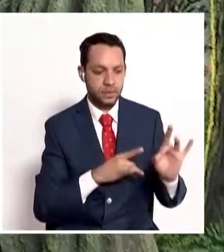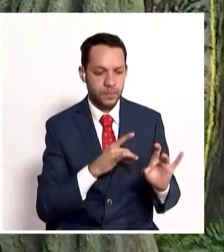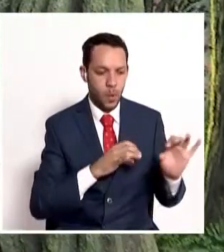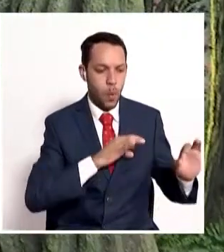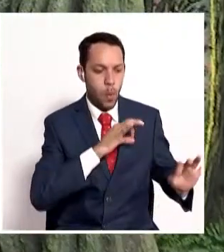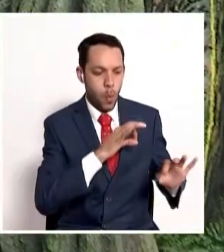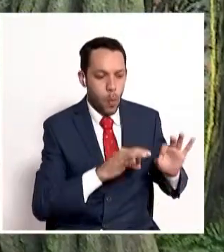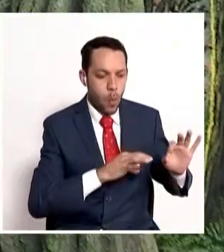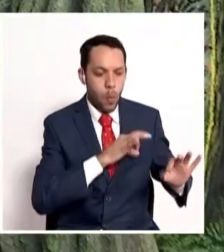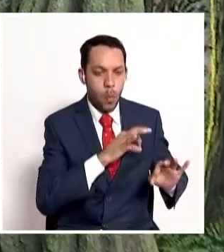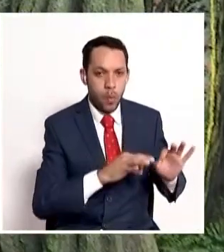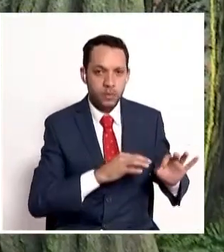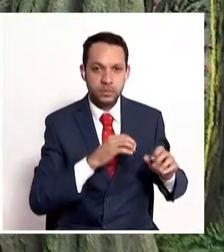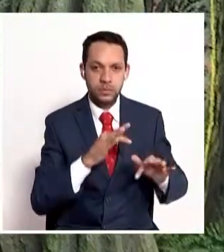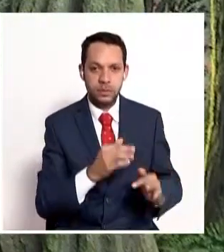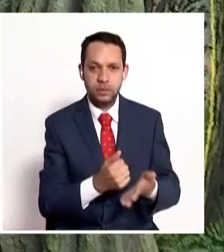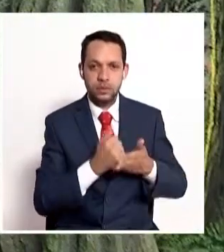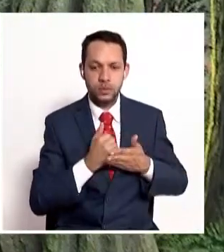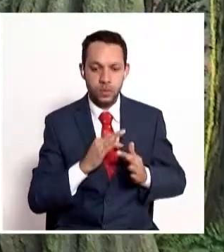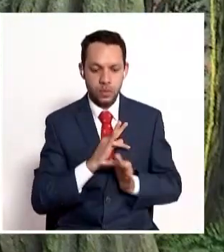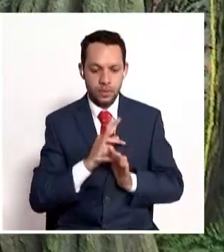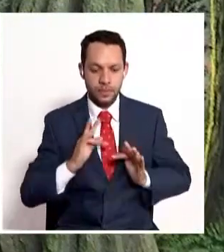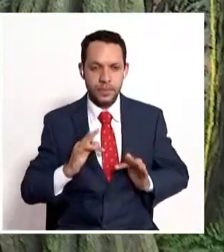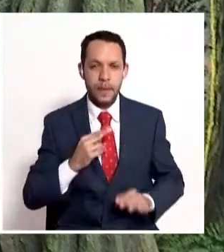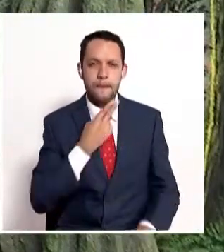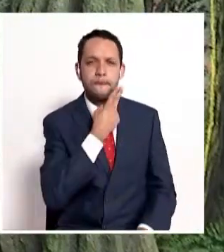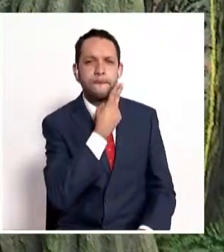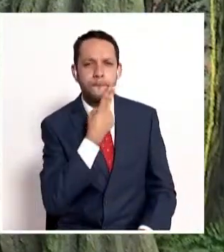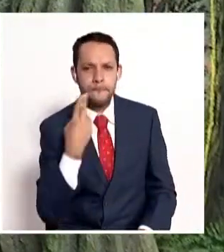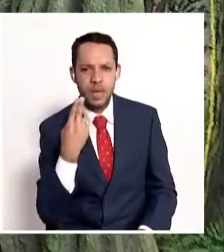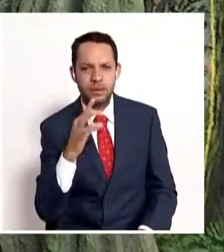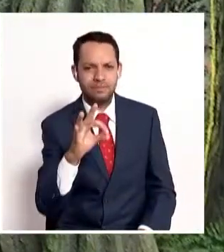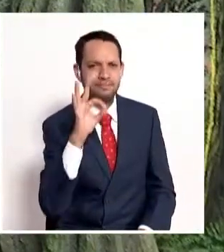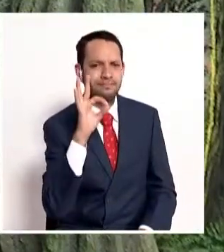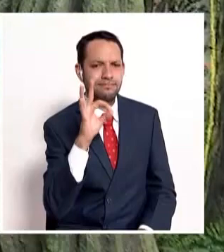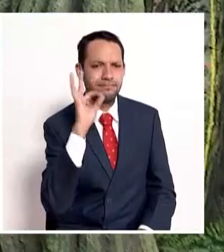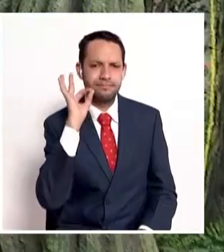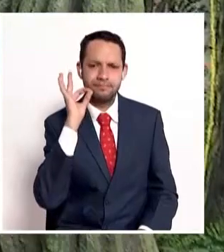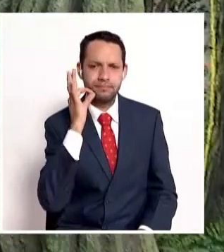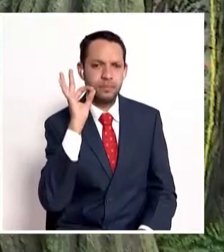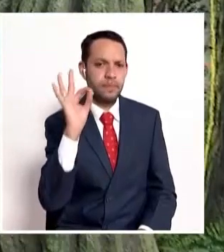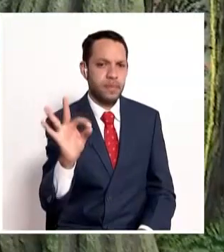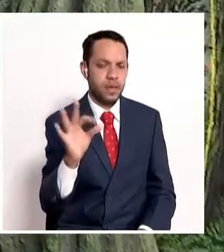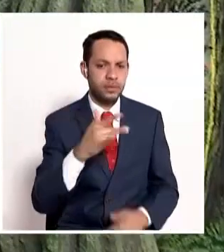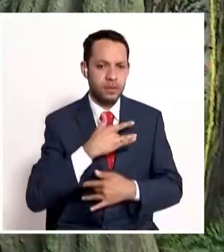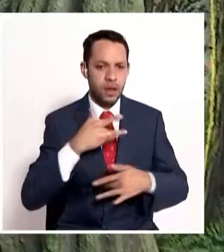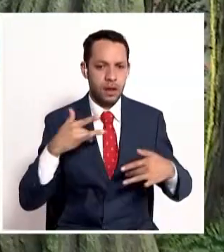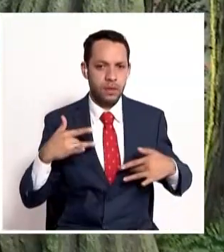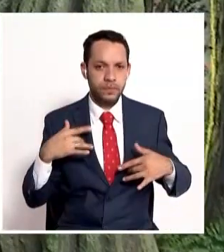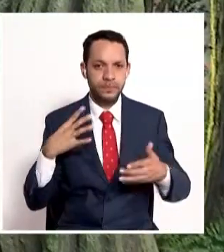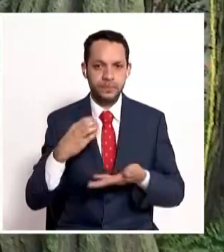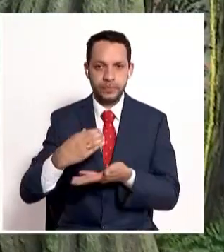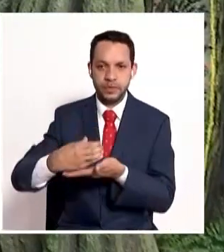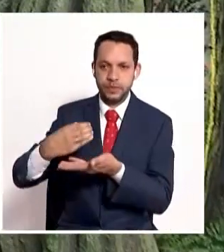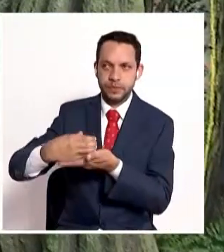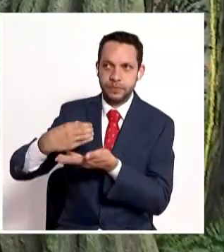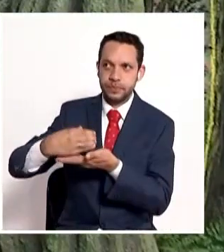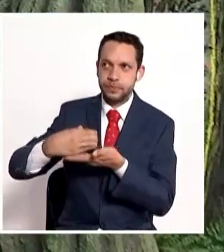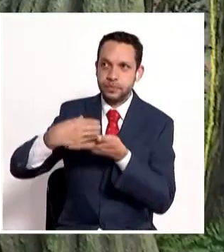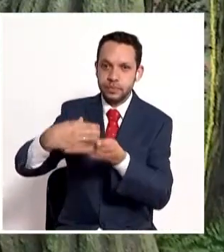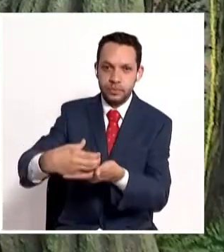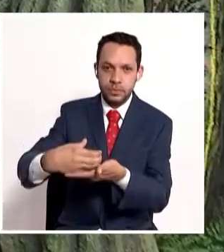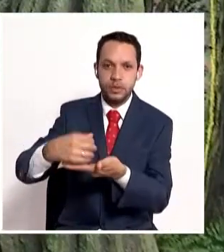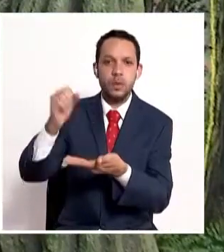propiedades terapéuticas la miel es un producto de fácil asimilación un nuevo producto doctor rojas para que